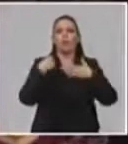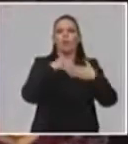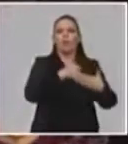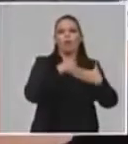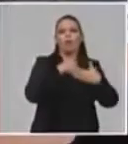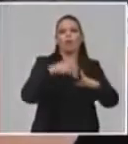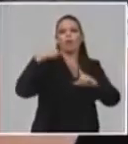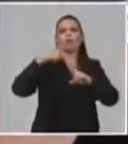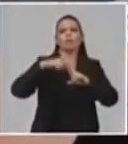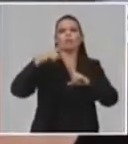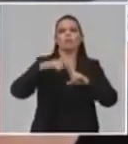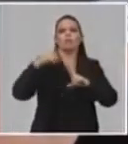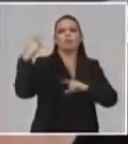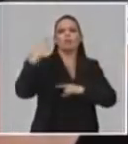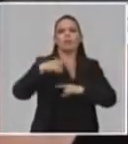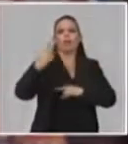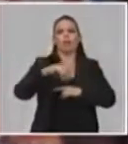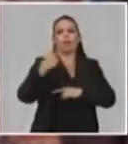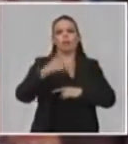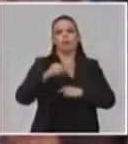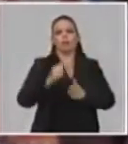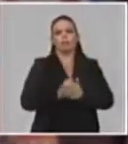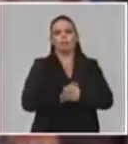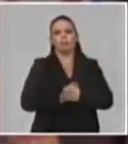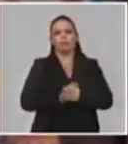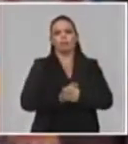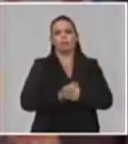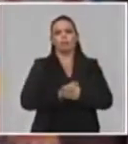Los estudiantes, cuando necesitan una bibliografía,